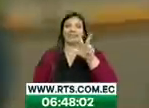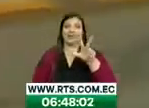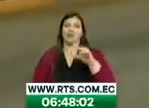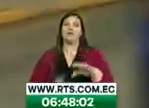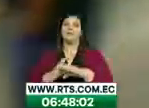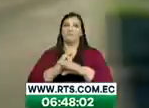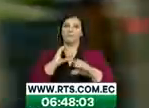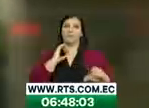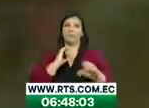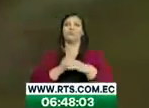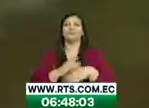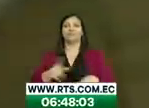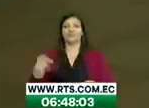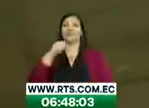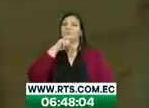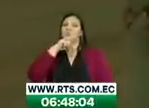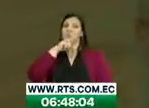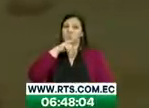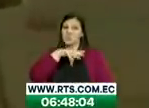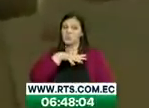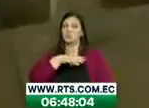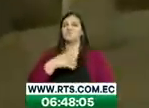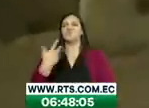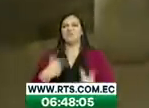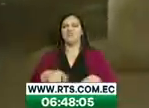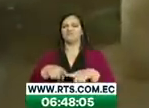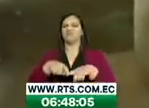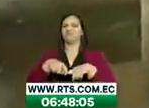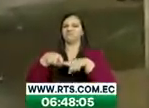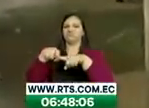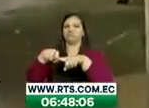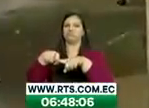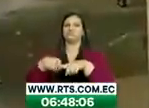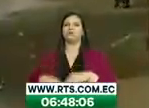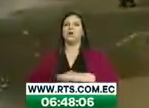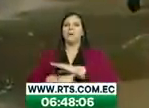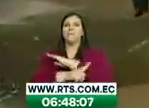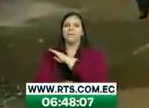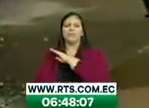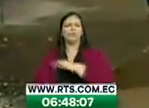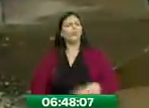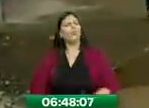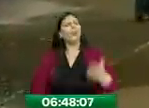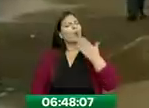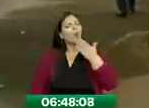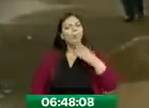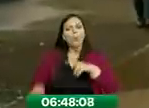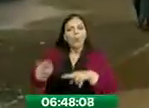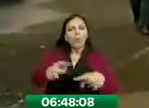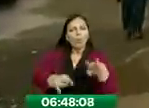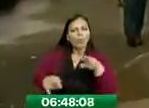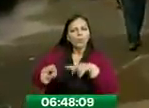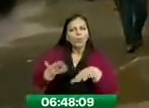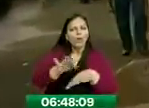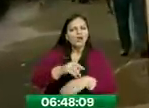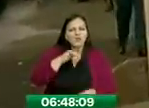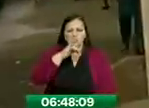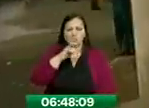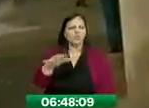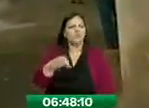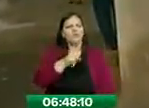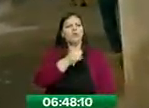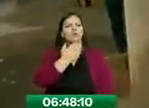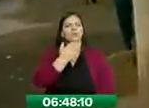este protocolo y van a ser llevados al CRB. ¿Qué tipo de suciedad ustedes encontraron? no